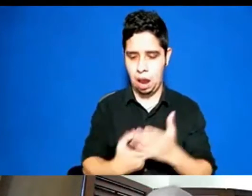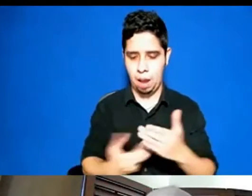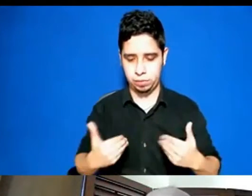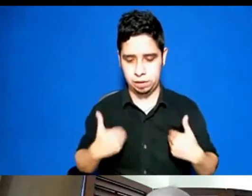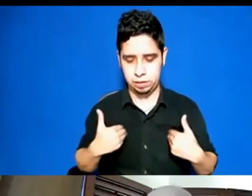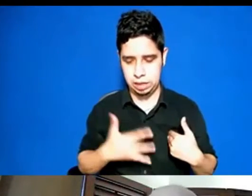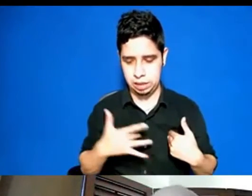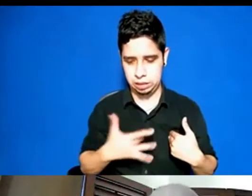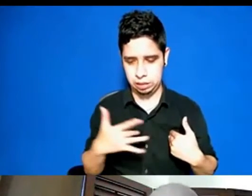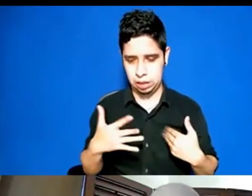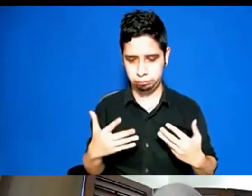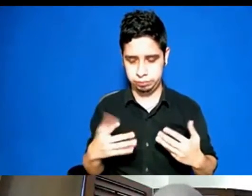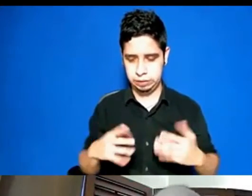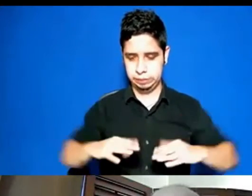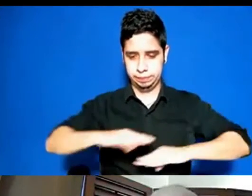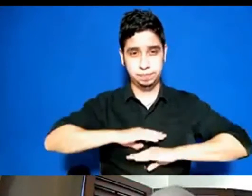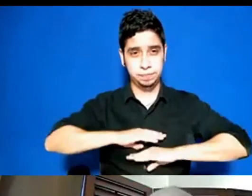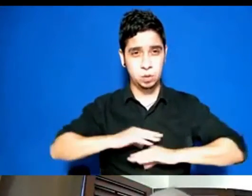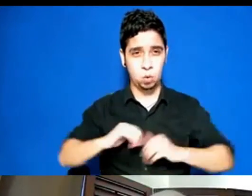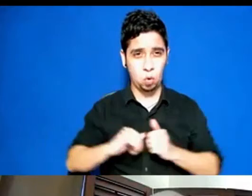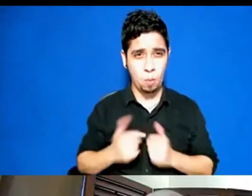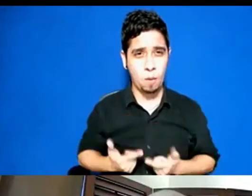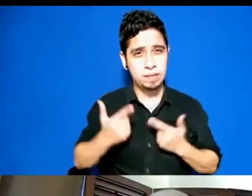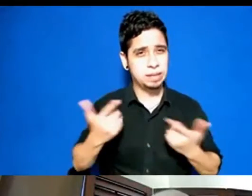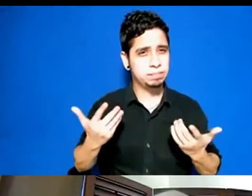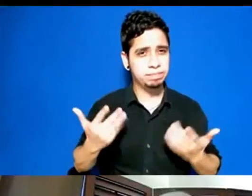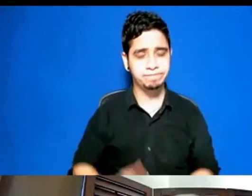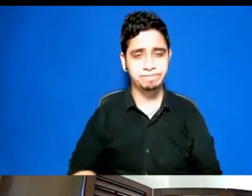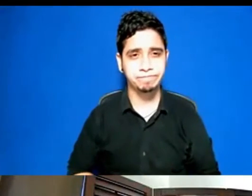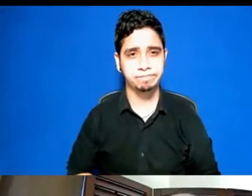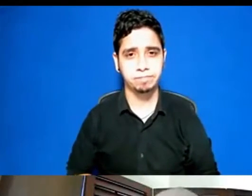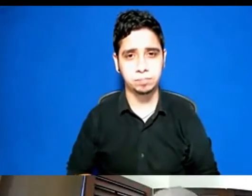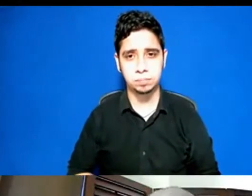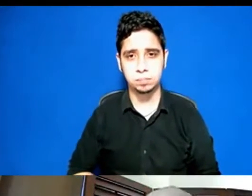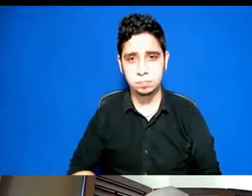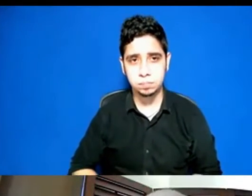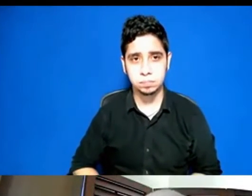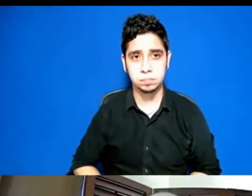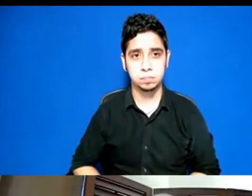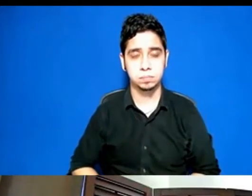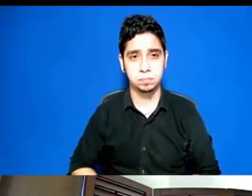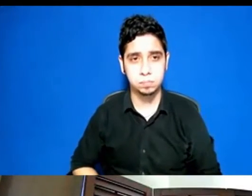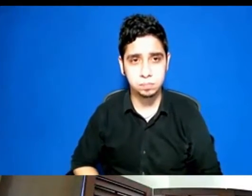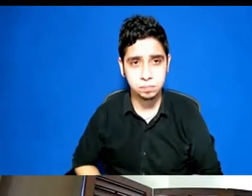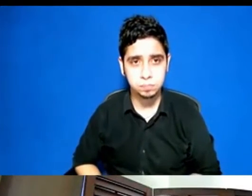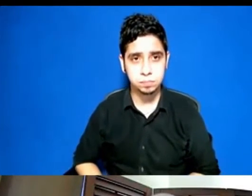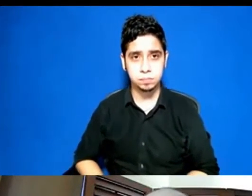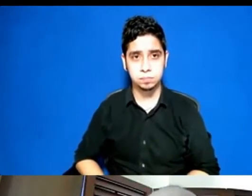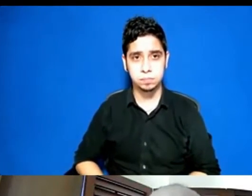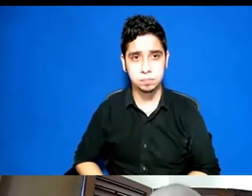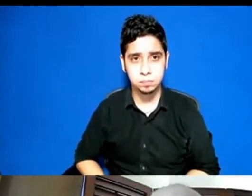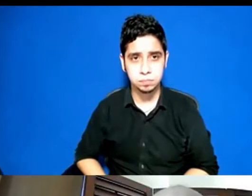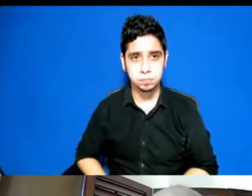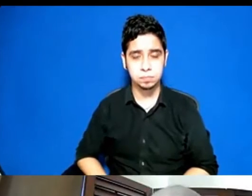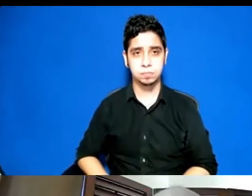convivir y cómo sobrevivir, ¿verdad? Porque una de las cosas que estamos haciendo... Ajá.